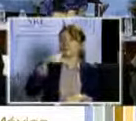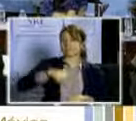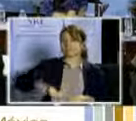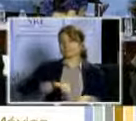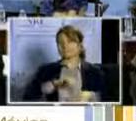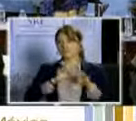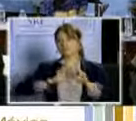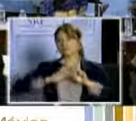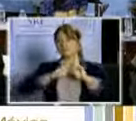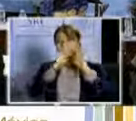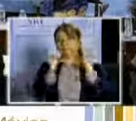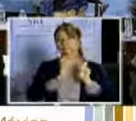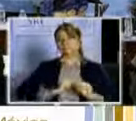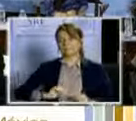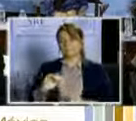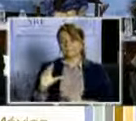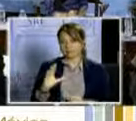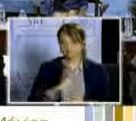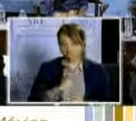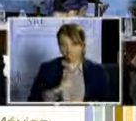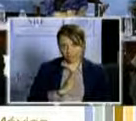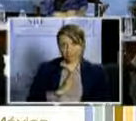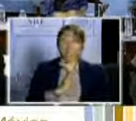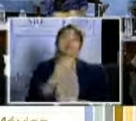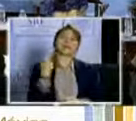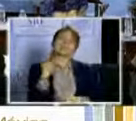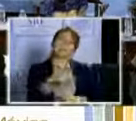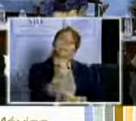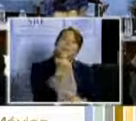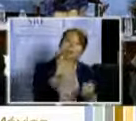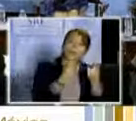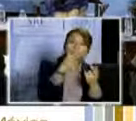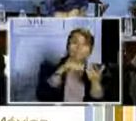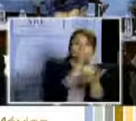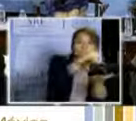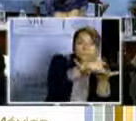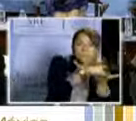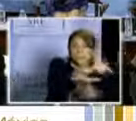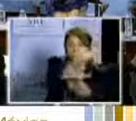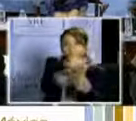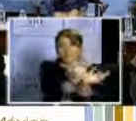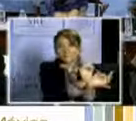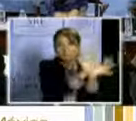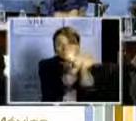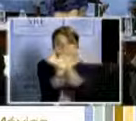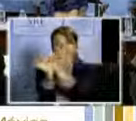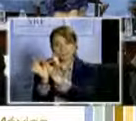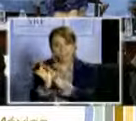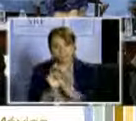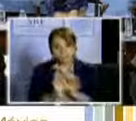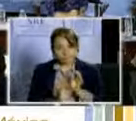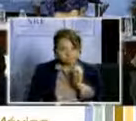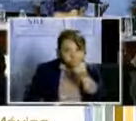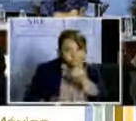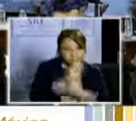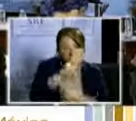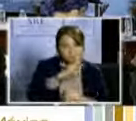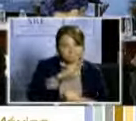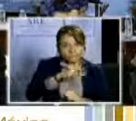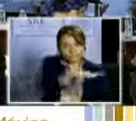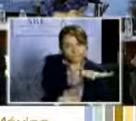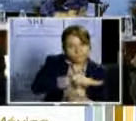región ahora los someten, ya sea por acuerdo especial o por demanda de uno contra otro, pero se someten a